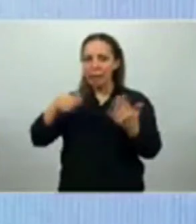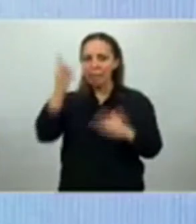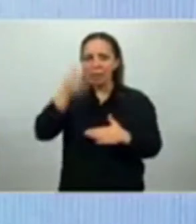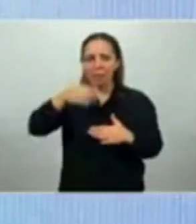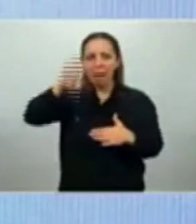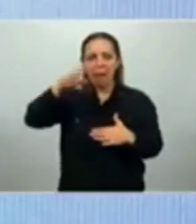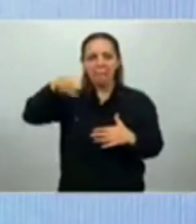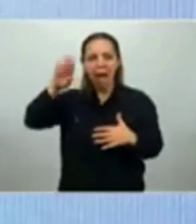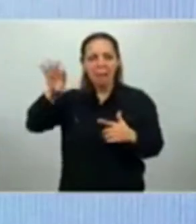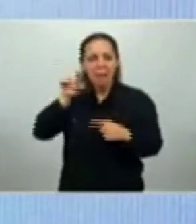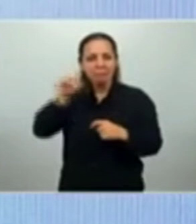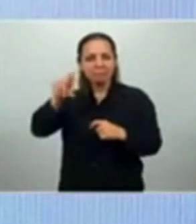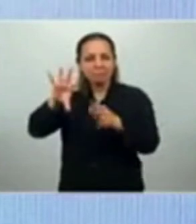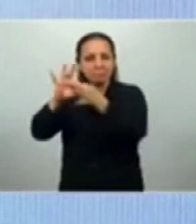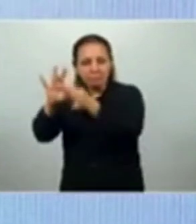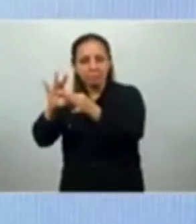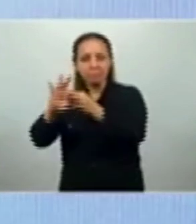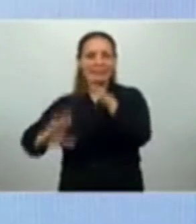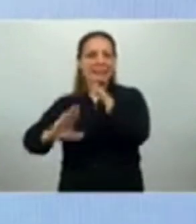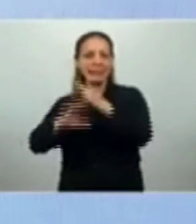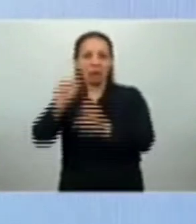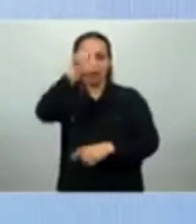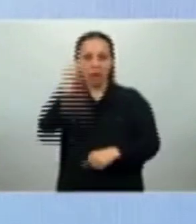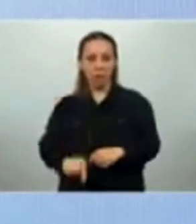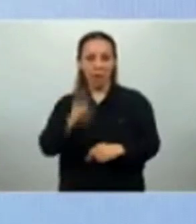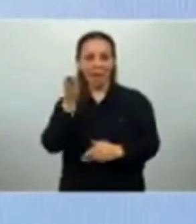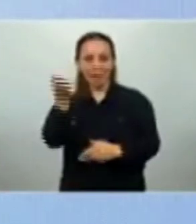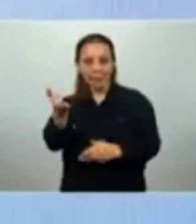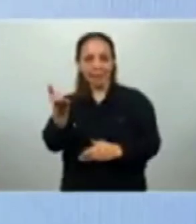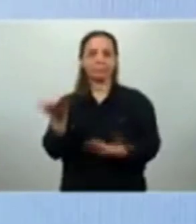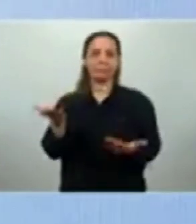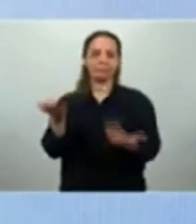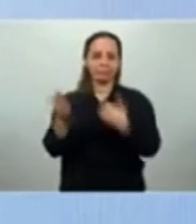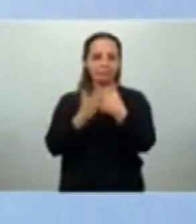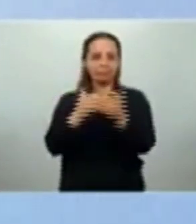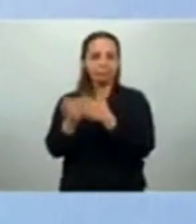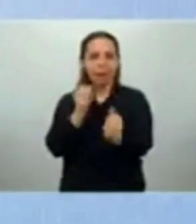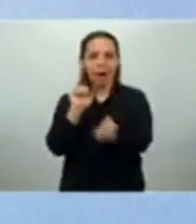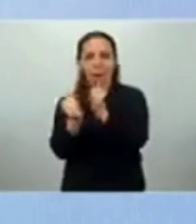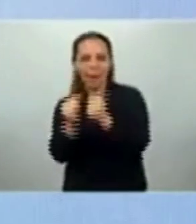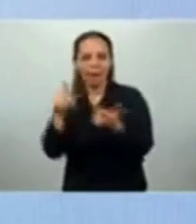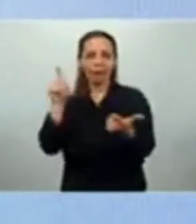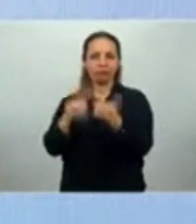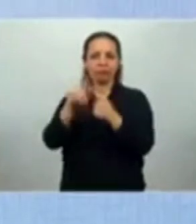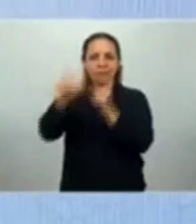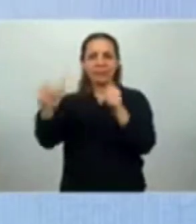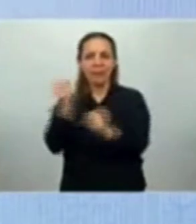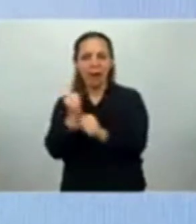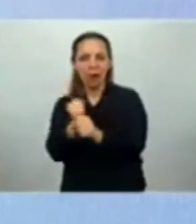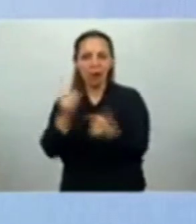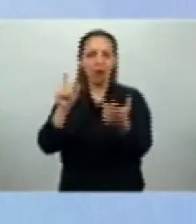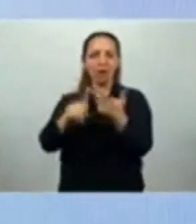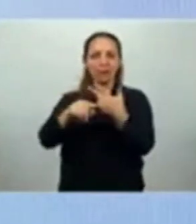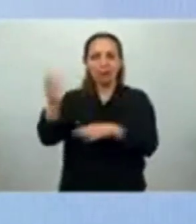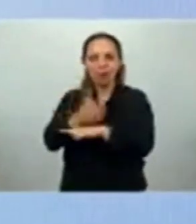entramado productivo de un país, su capacidad exportadora, su mano de obra y sus trabajadores y